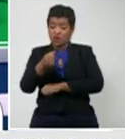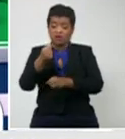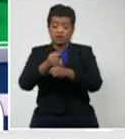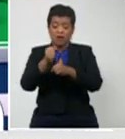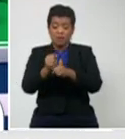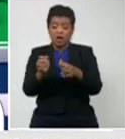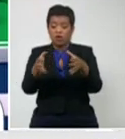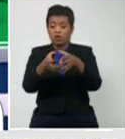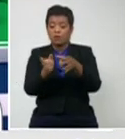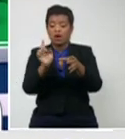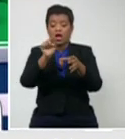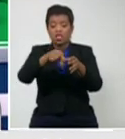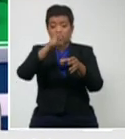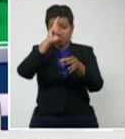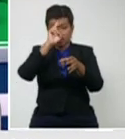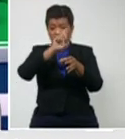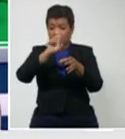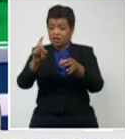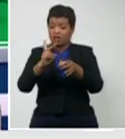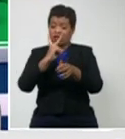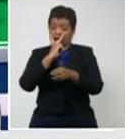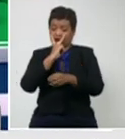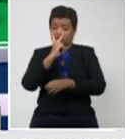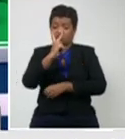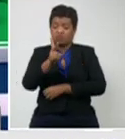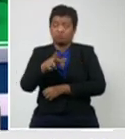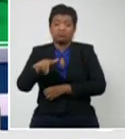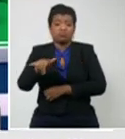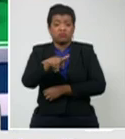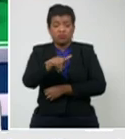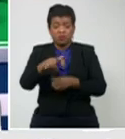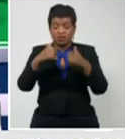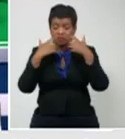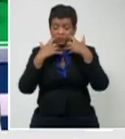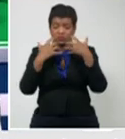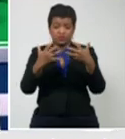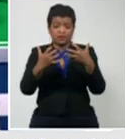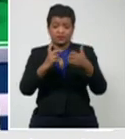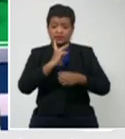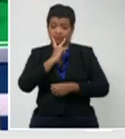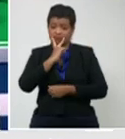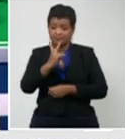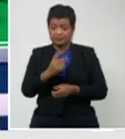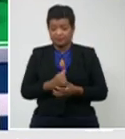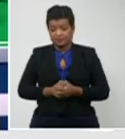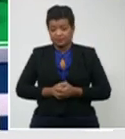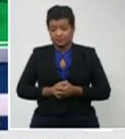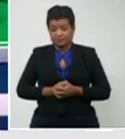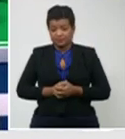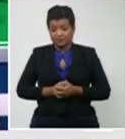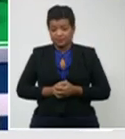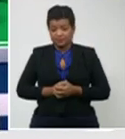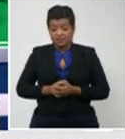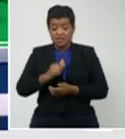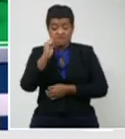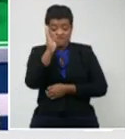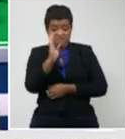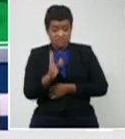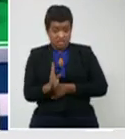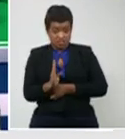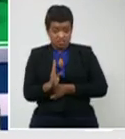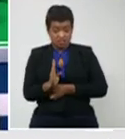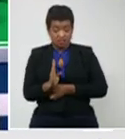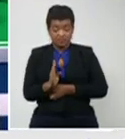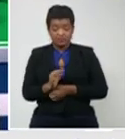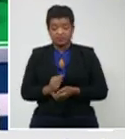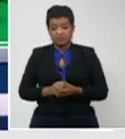atención primaria también juega un papel muy importante. Brasil, como tú bien decías, pues